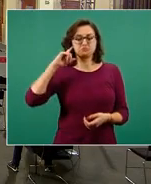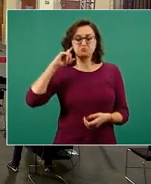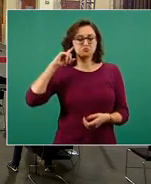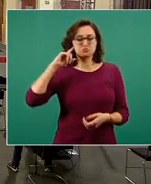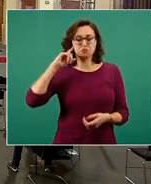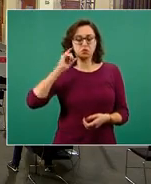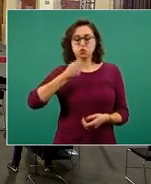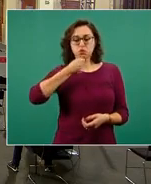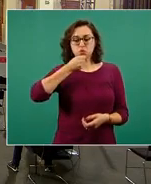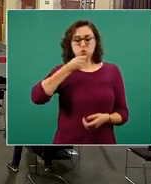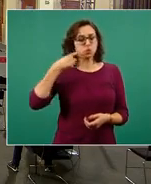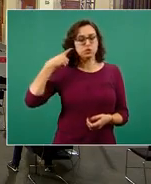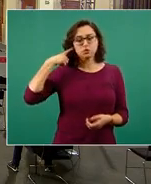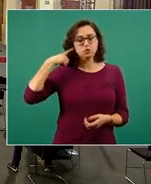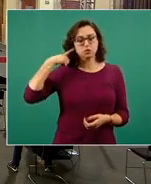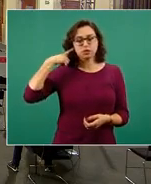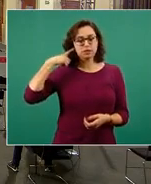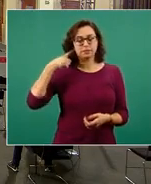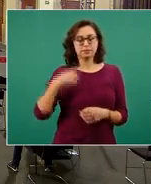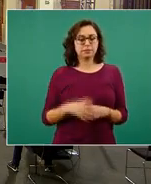Se escucha poquito.